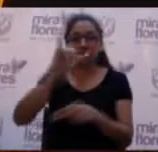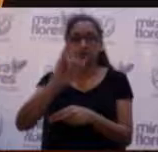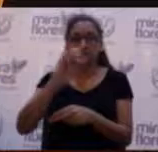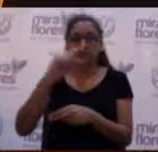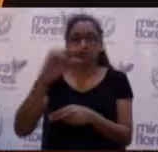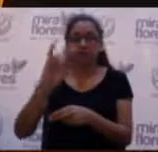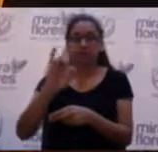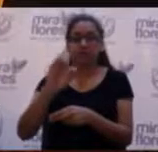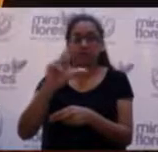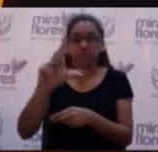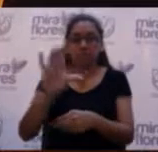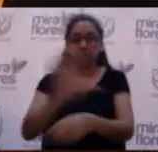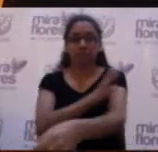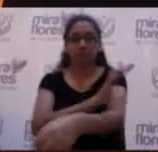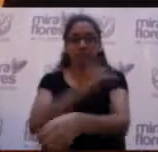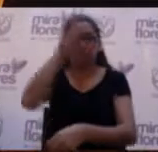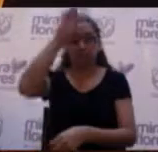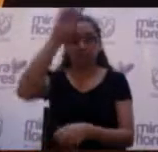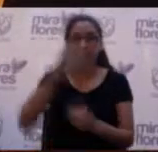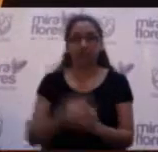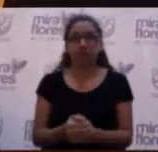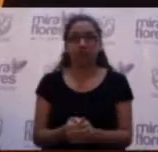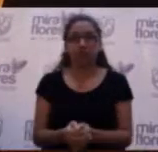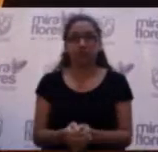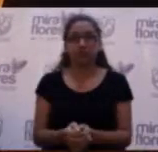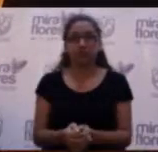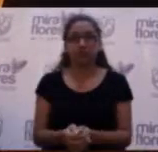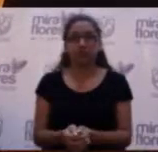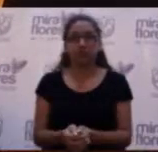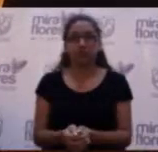director ejecutivo de Sinfonía por el Perú.